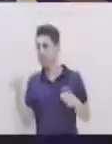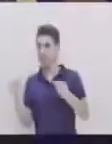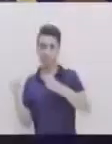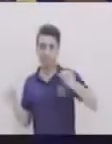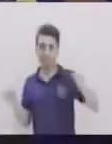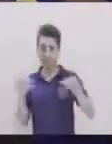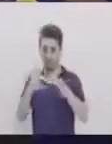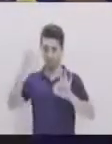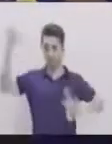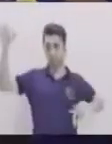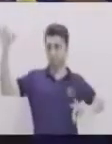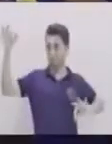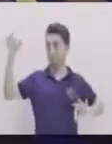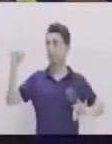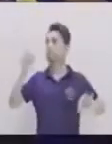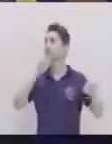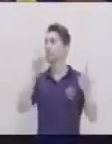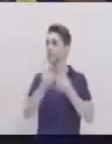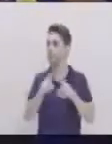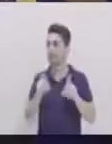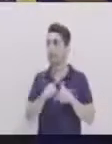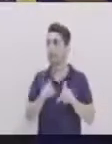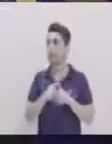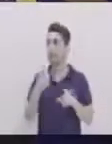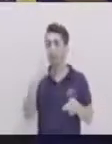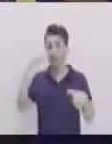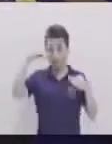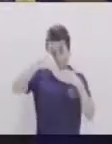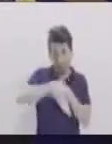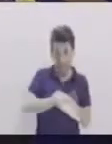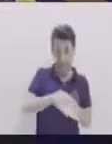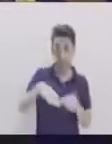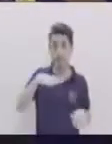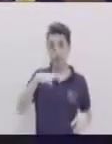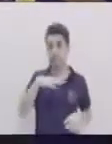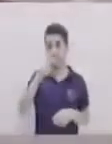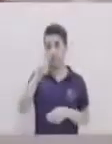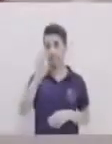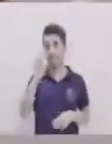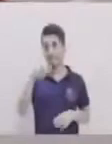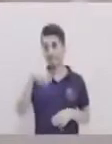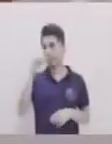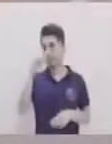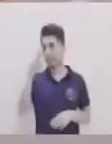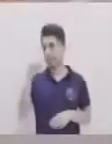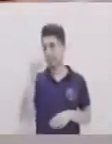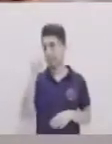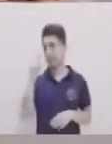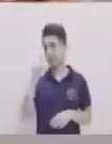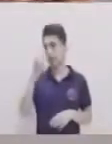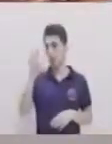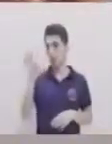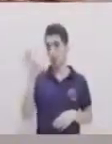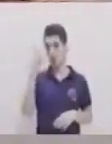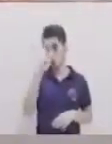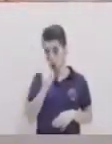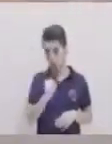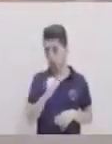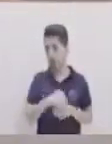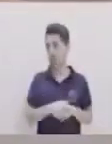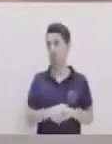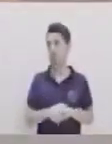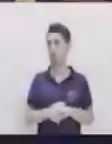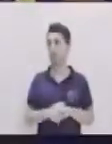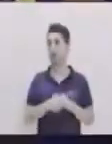izquierda. De igual manera, por dentro podemos ver los ventrículos, el ventrículo izquierdo y el ventrículo